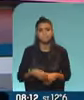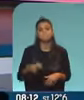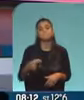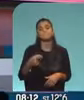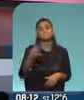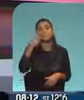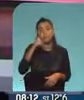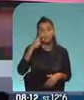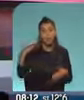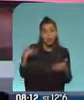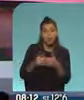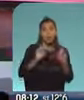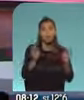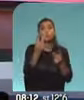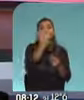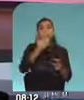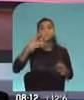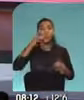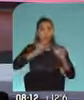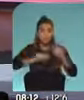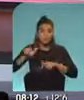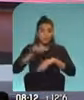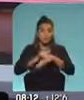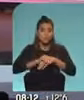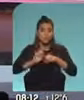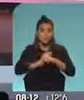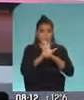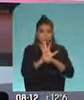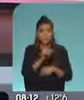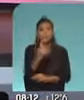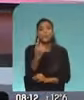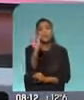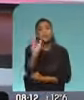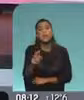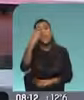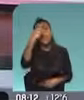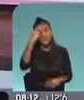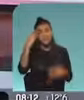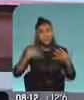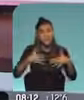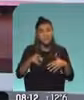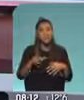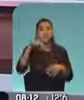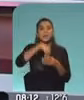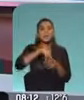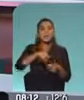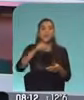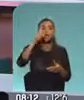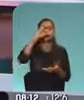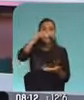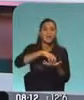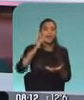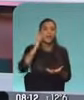En las últimas 24 horas murieron 35 personas por coronavirus. Una de ellas es una enfermera que se desempeña en el Hospital Gandulfo.